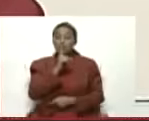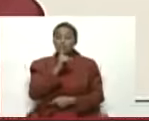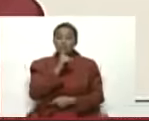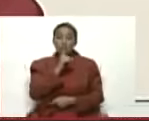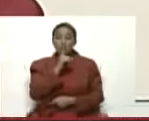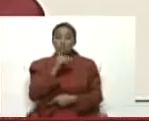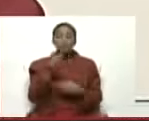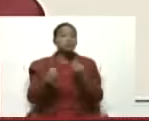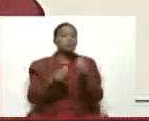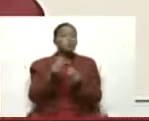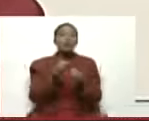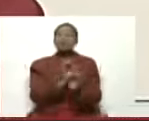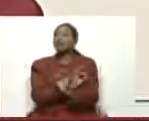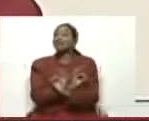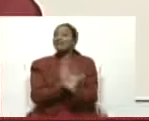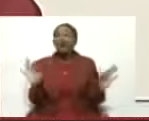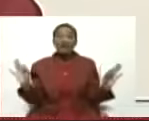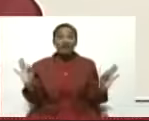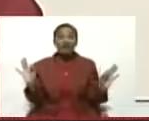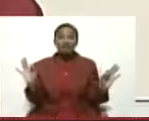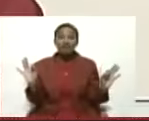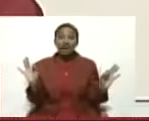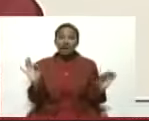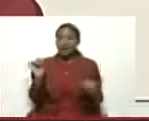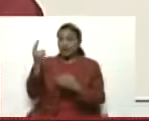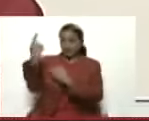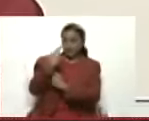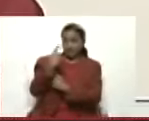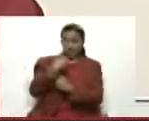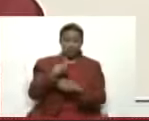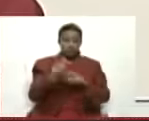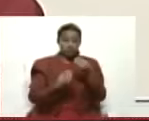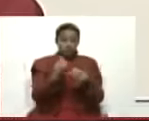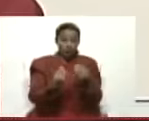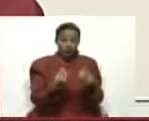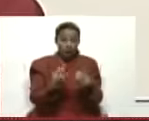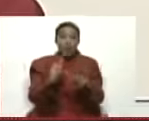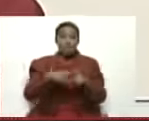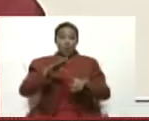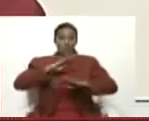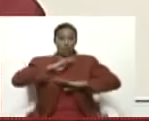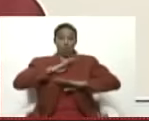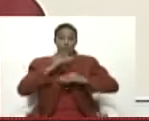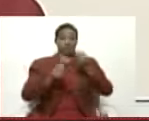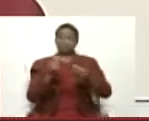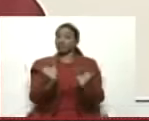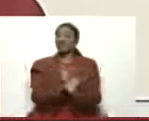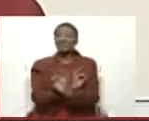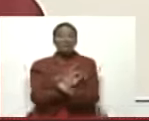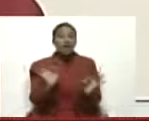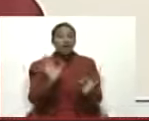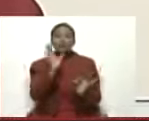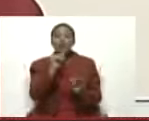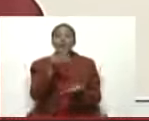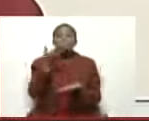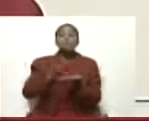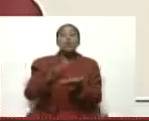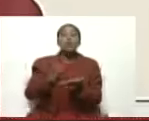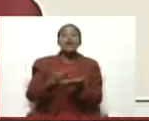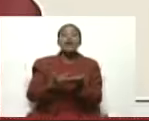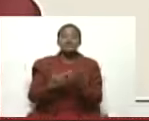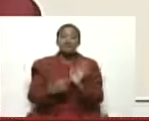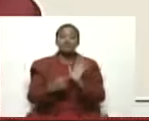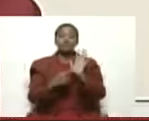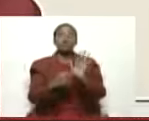que no hace absolutamente nada, que no le ordenen, que no es capaz de presentarle al país una propuesta real a nuestro